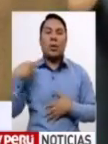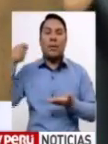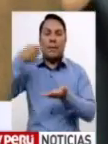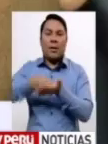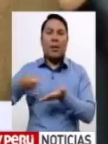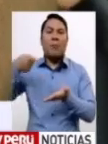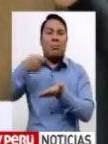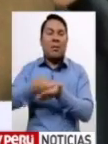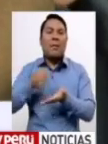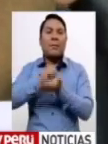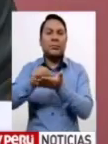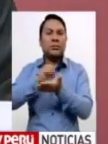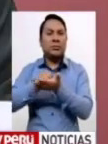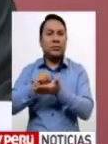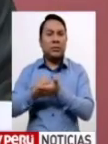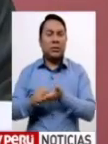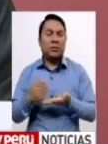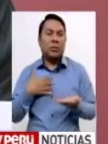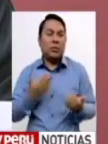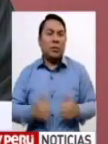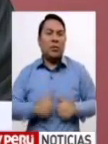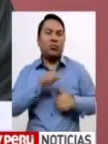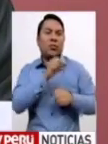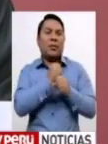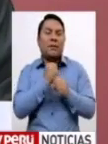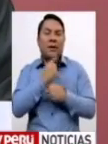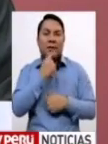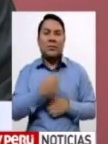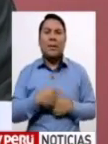algo. Pidió que su sucesor sea una